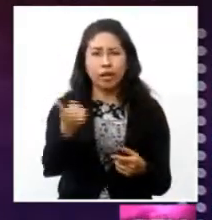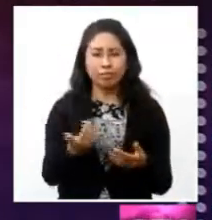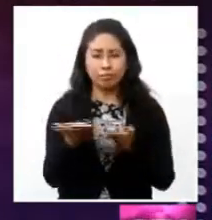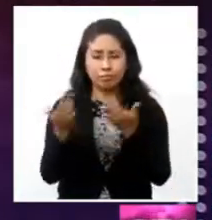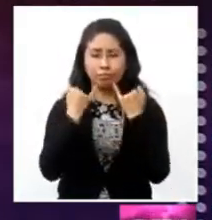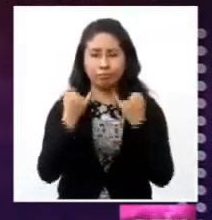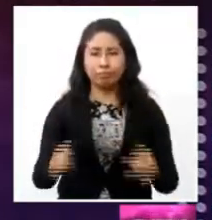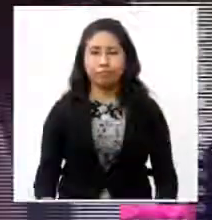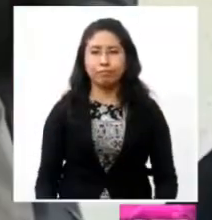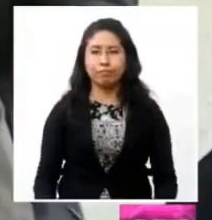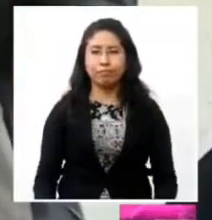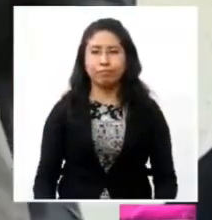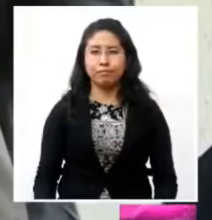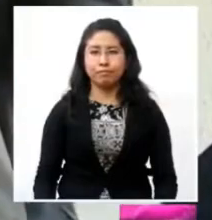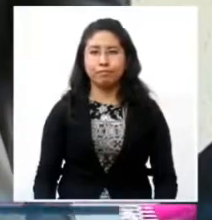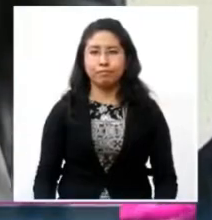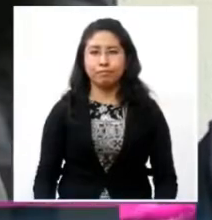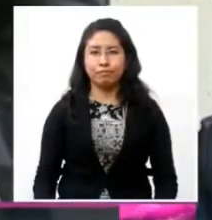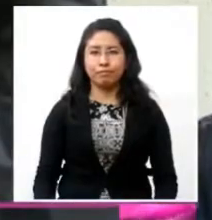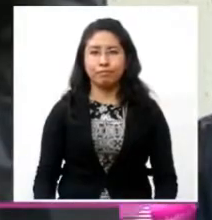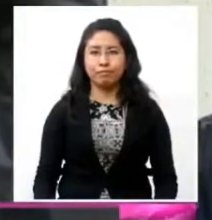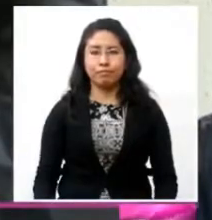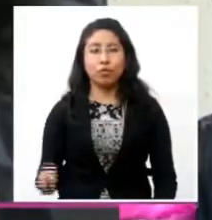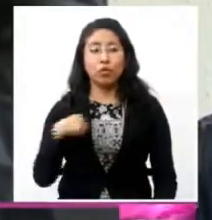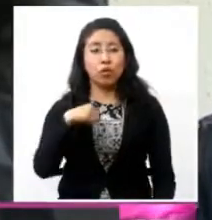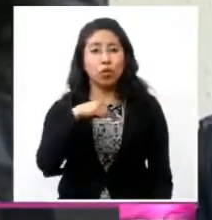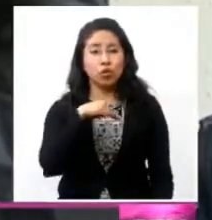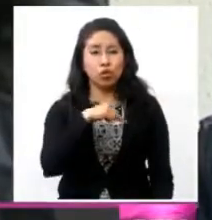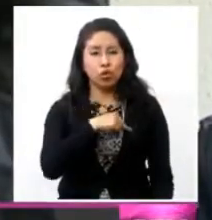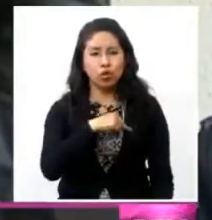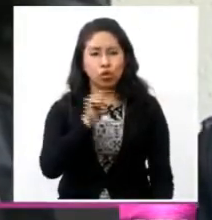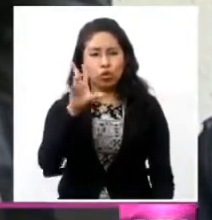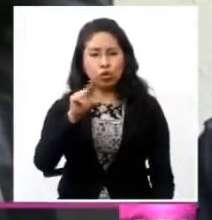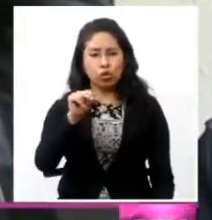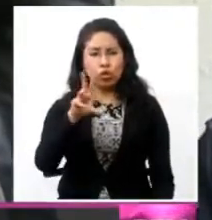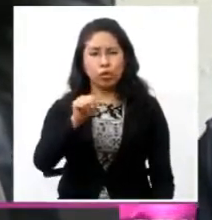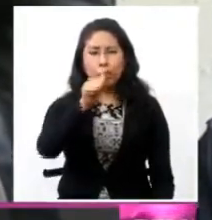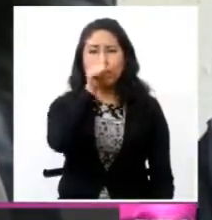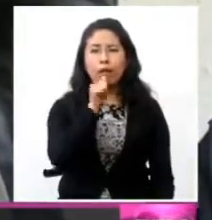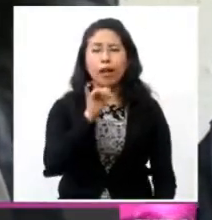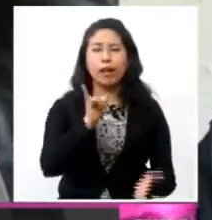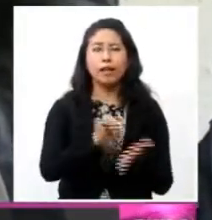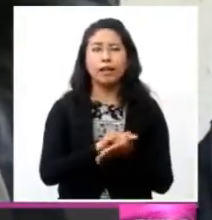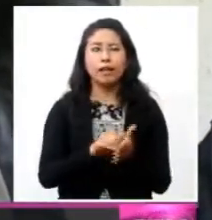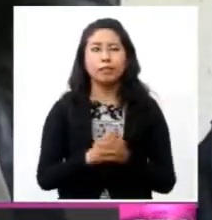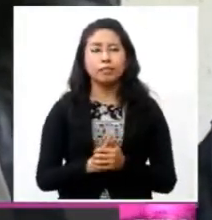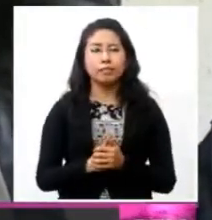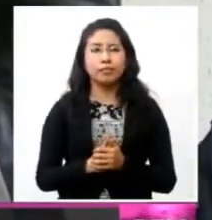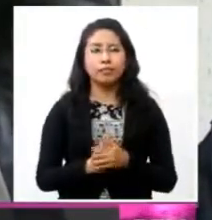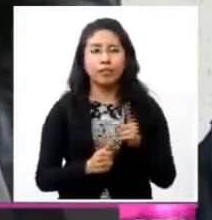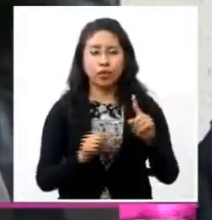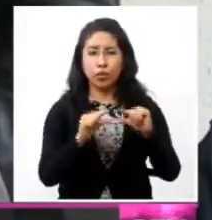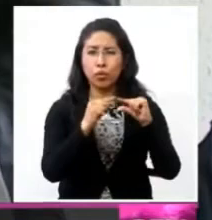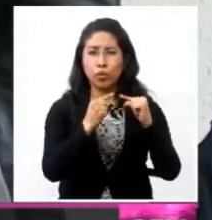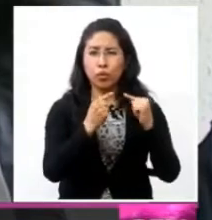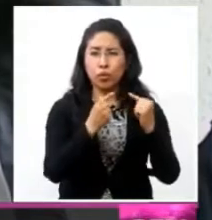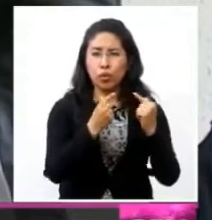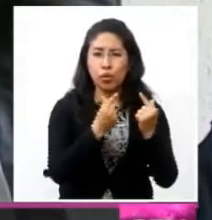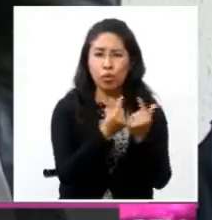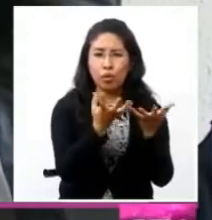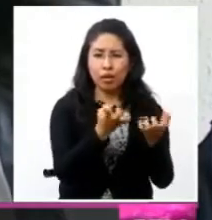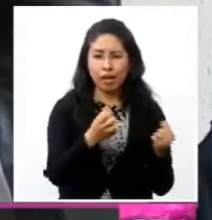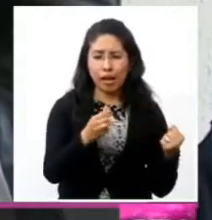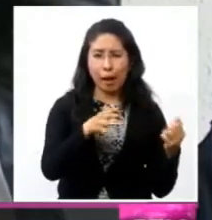informe. No vamos a permitir que ningún grupo quiera perjudicar,